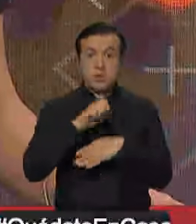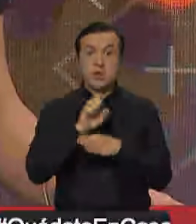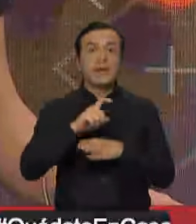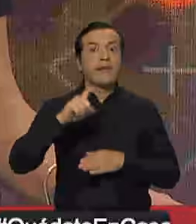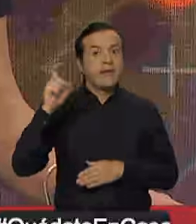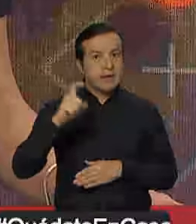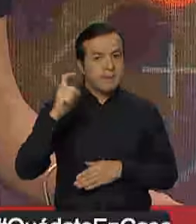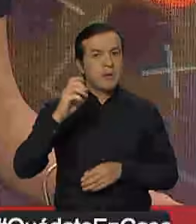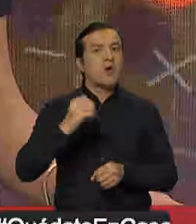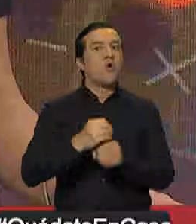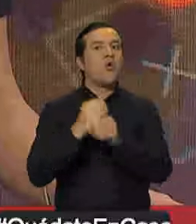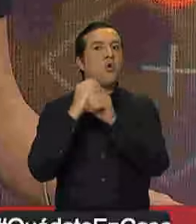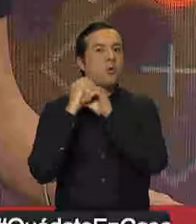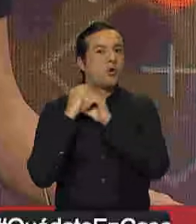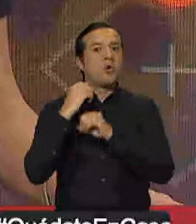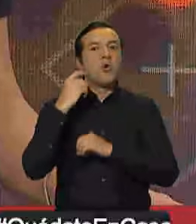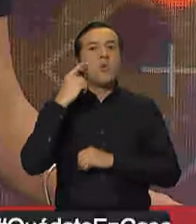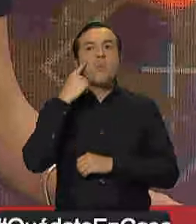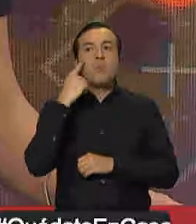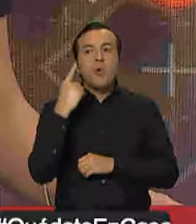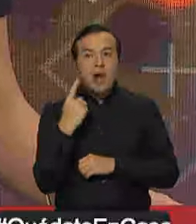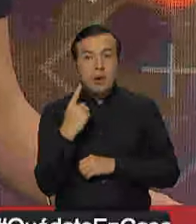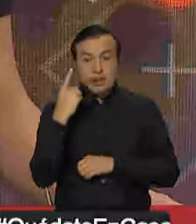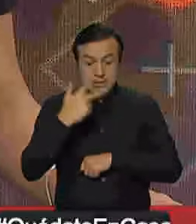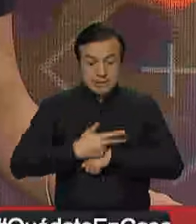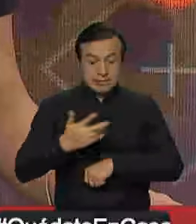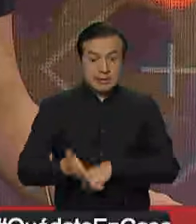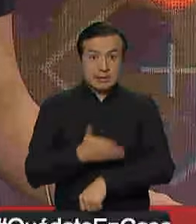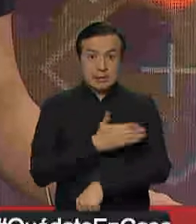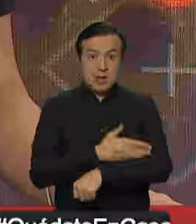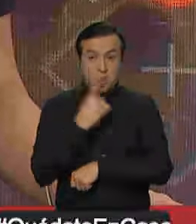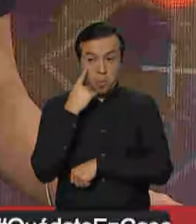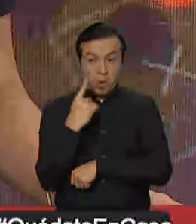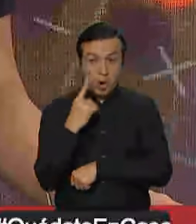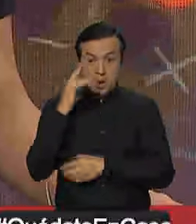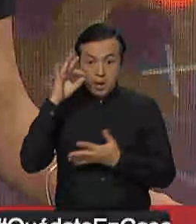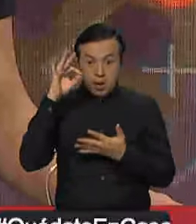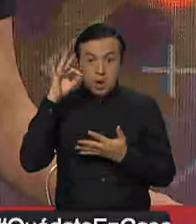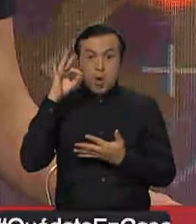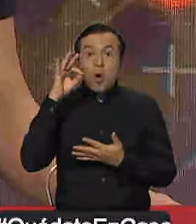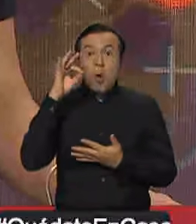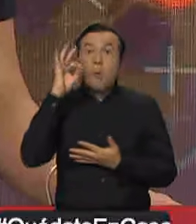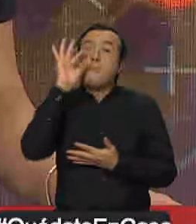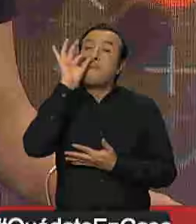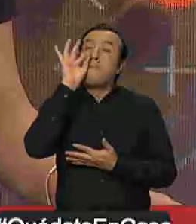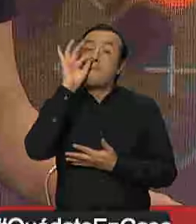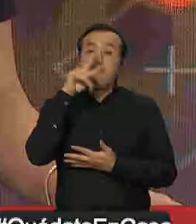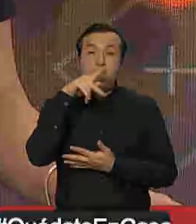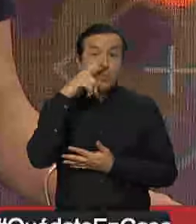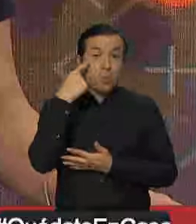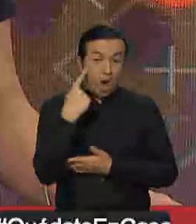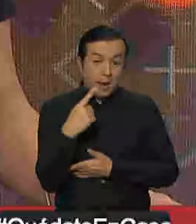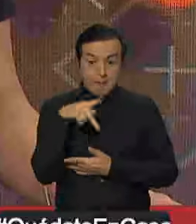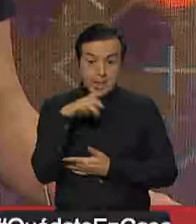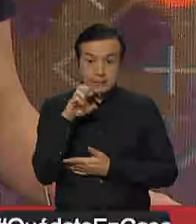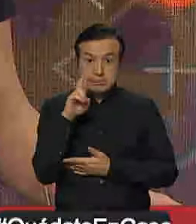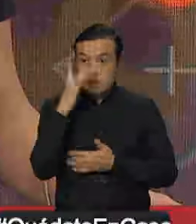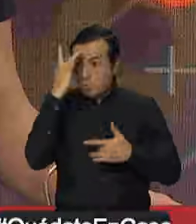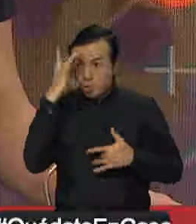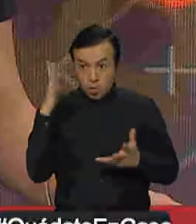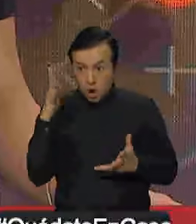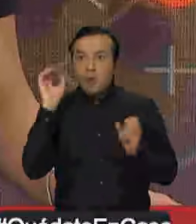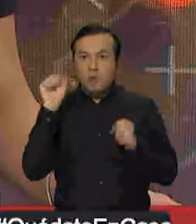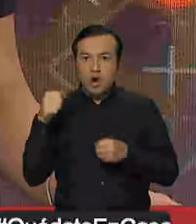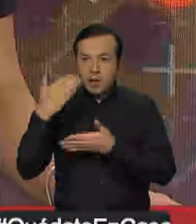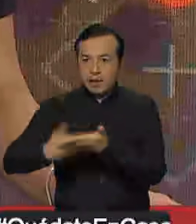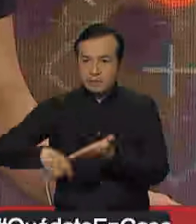deberán obligatoriamente practicarse con 72 horas antes del embarque la prueba PCR que certifique que son negativos para